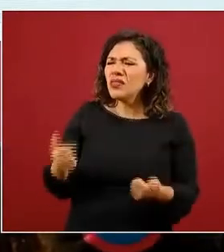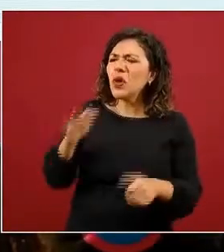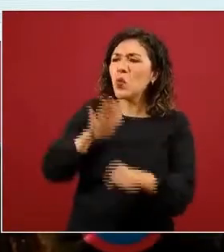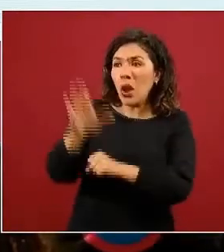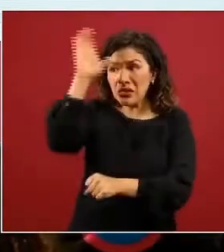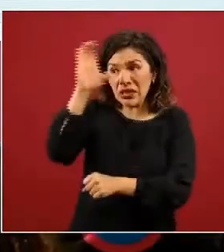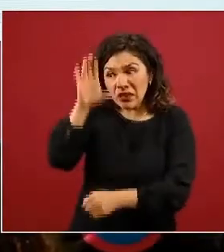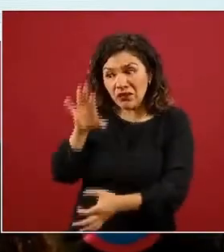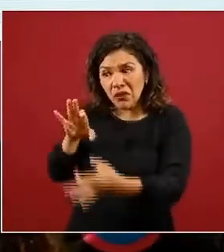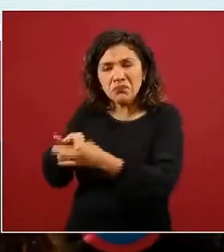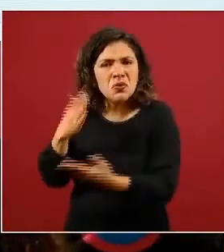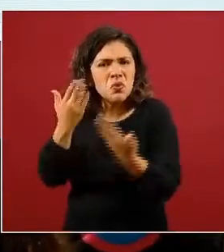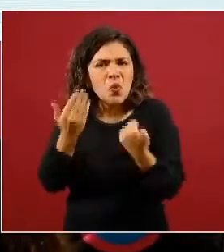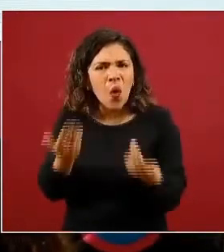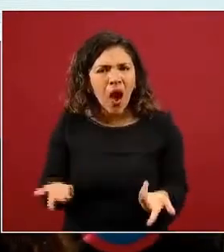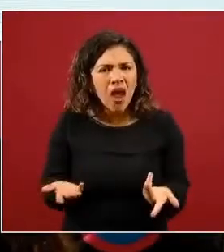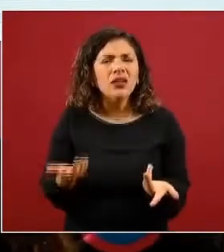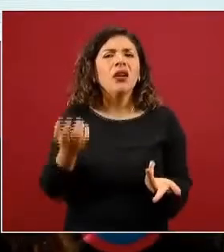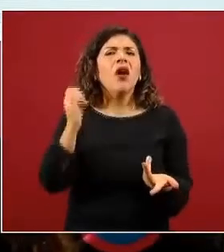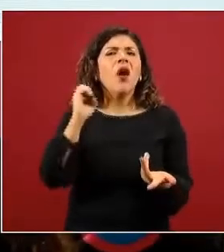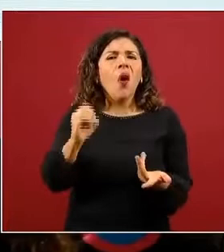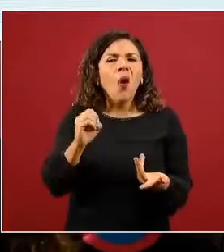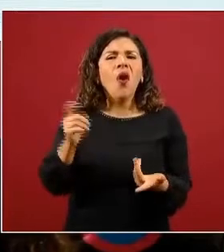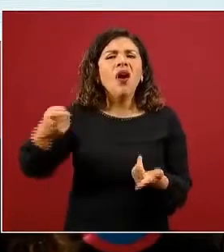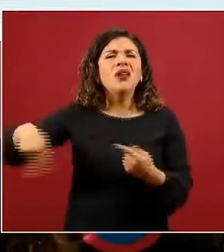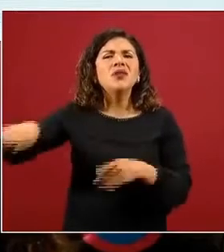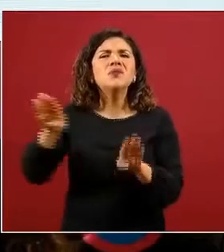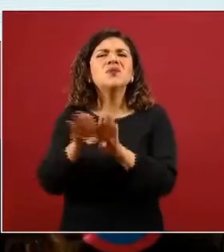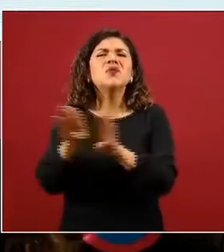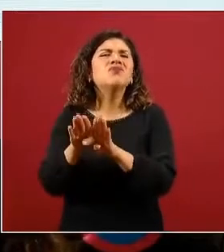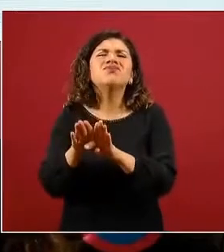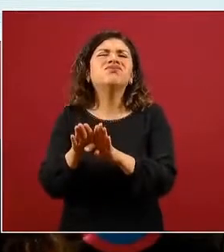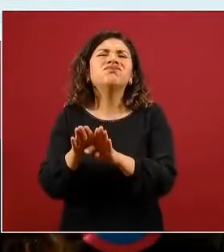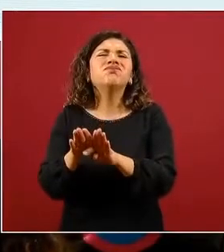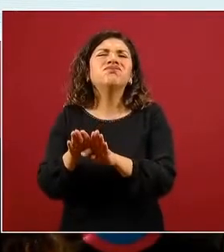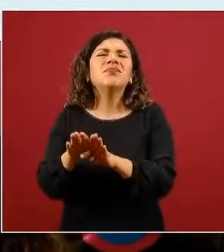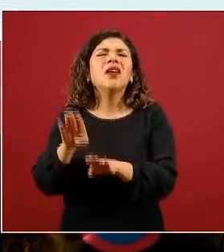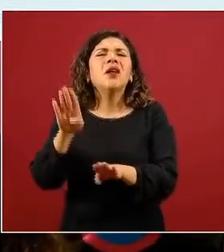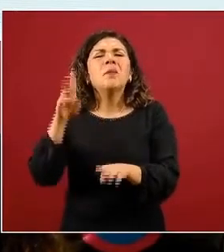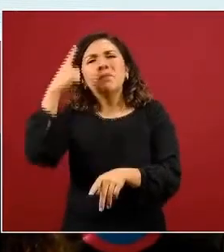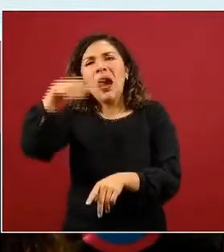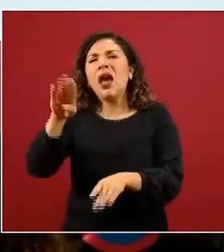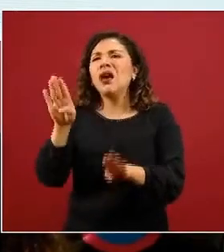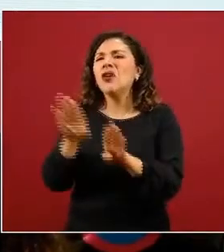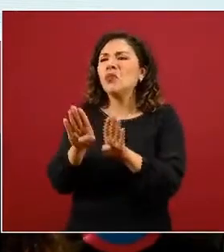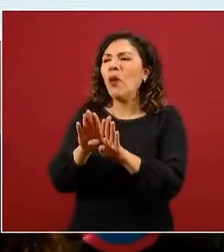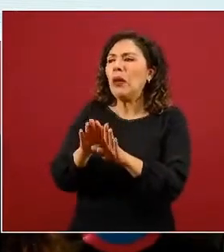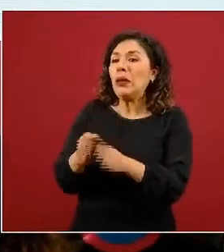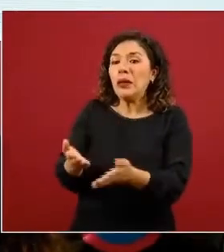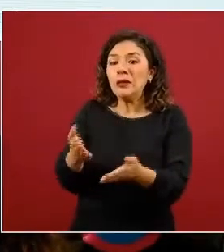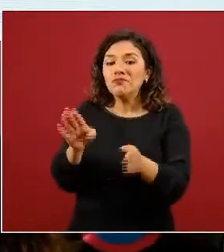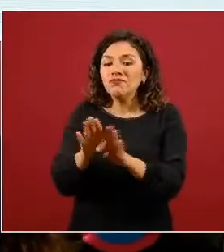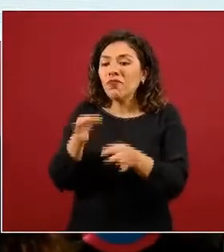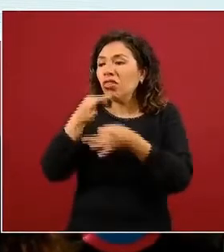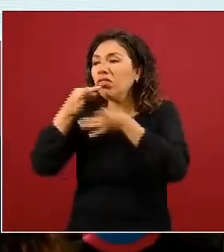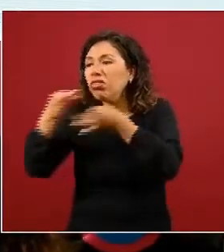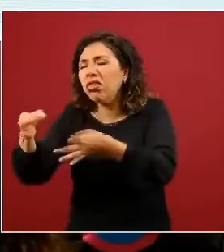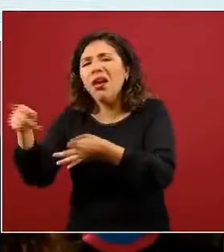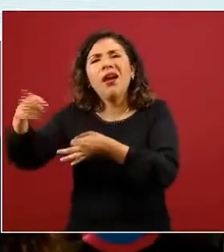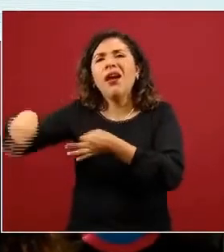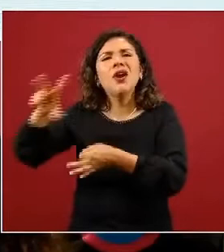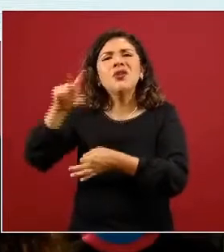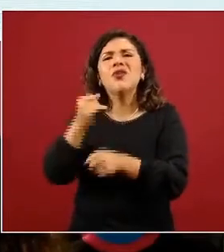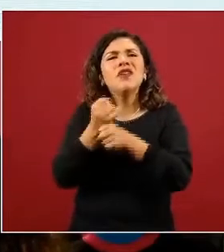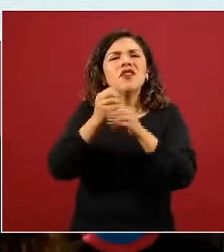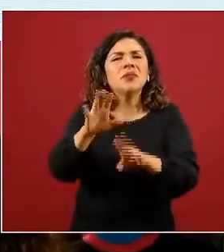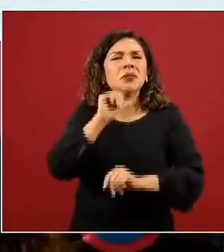fundamento científico y posiblemente siguiendo más una agenda de distracción que un interés de comunicar a la sociedad, aquí